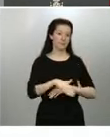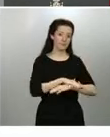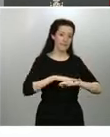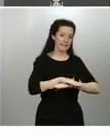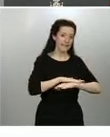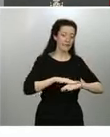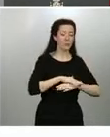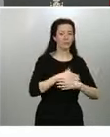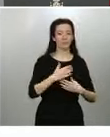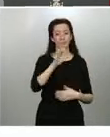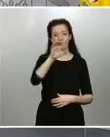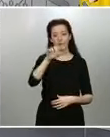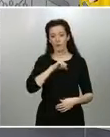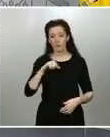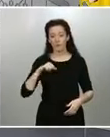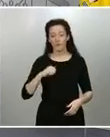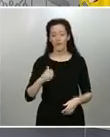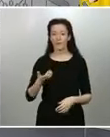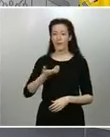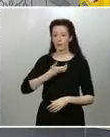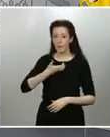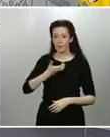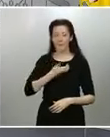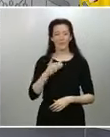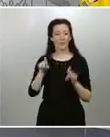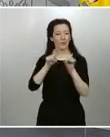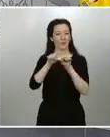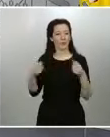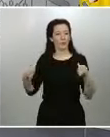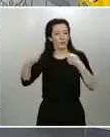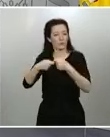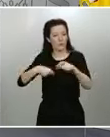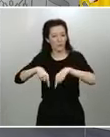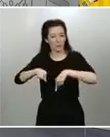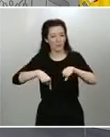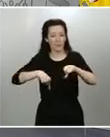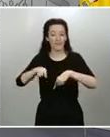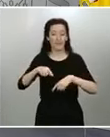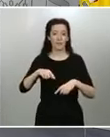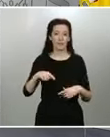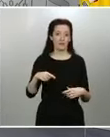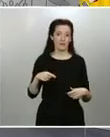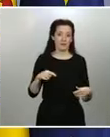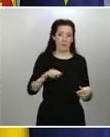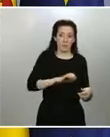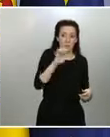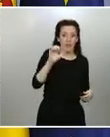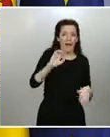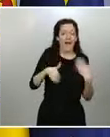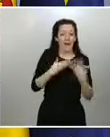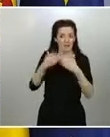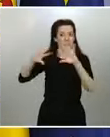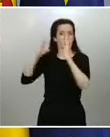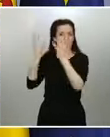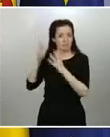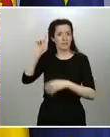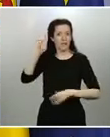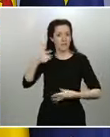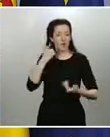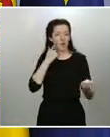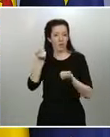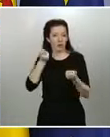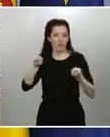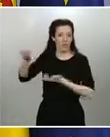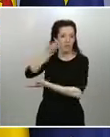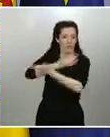consorcios de transporte también a nivel europeo e incluso internacional y que están trabajando en el nuevo reto al